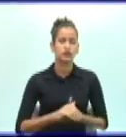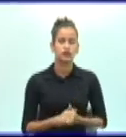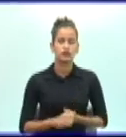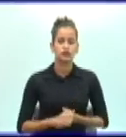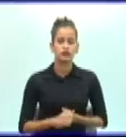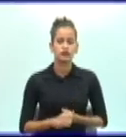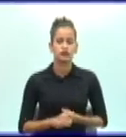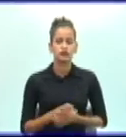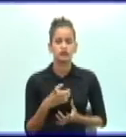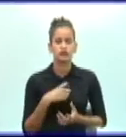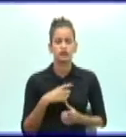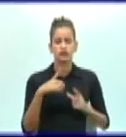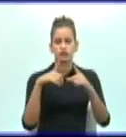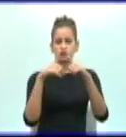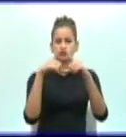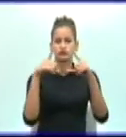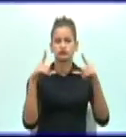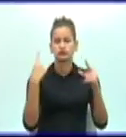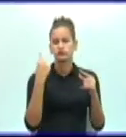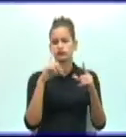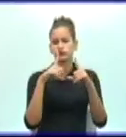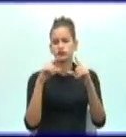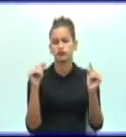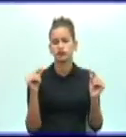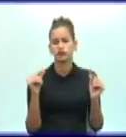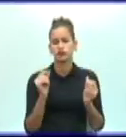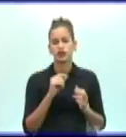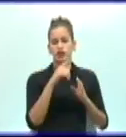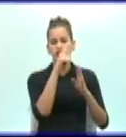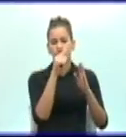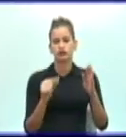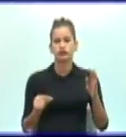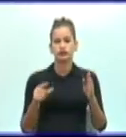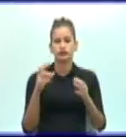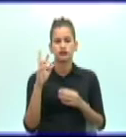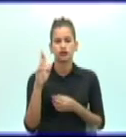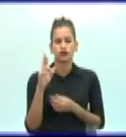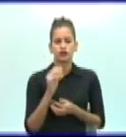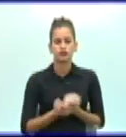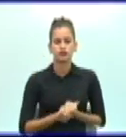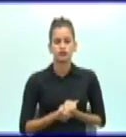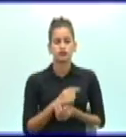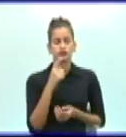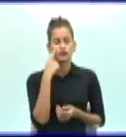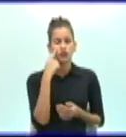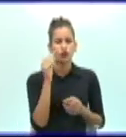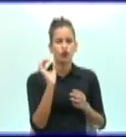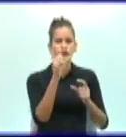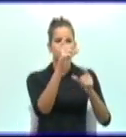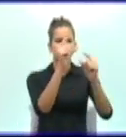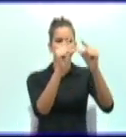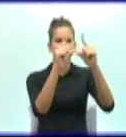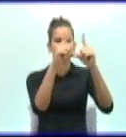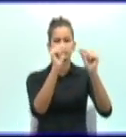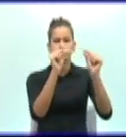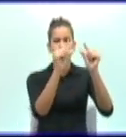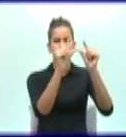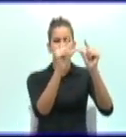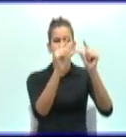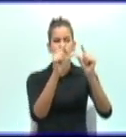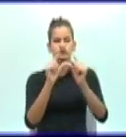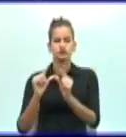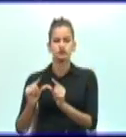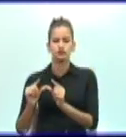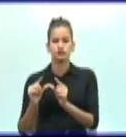Tengo un triángulo y la recta R. Observen cómo se ha trasladado el triángulo,